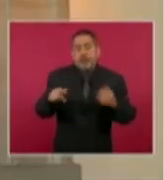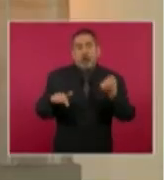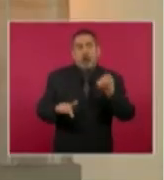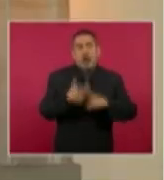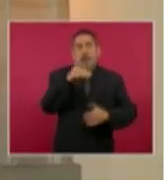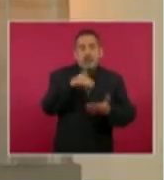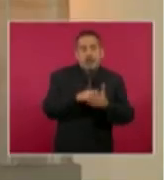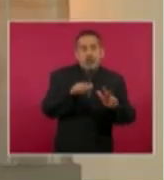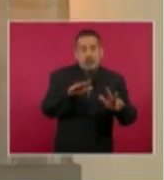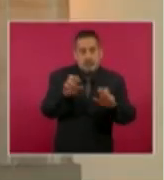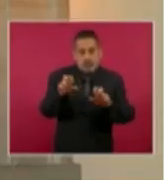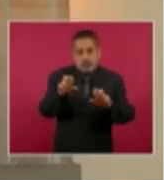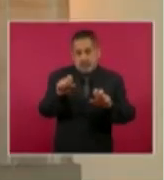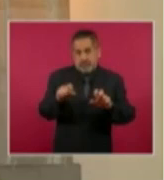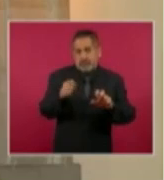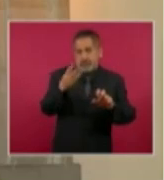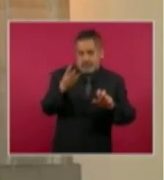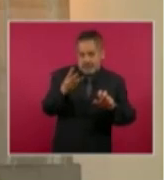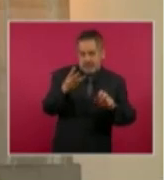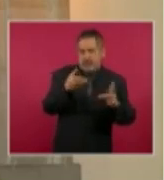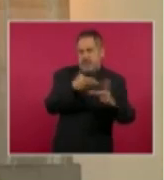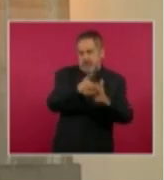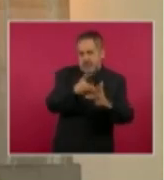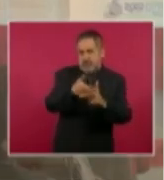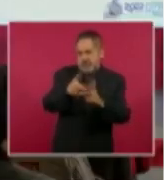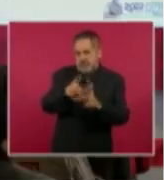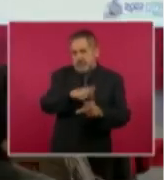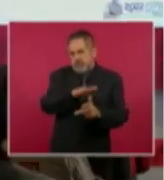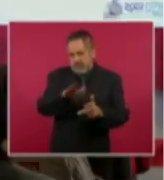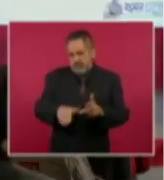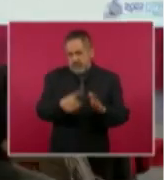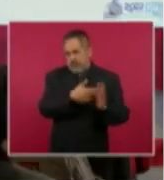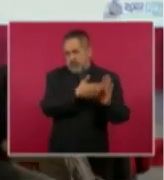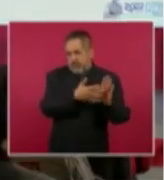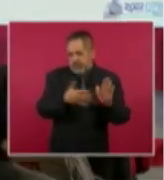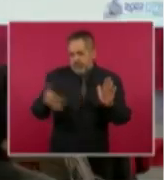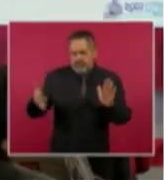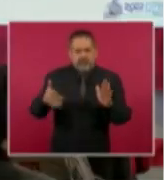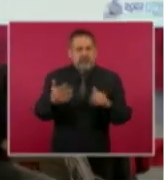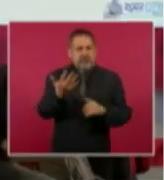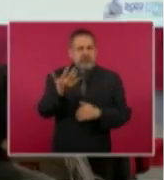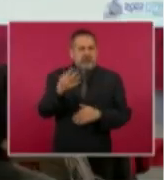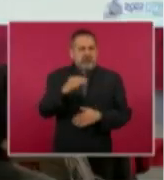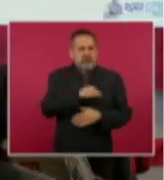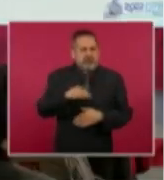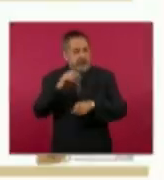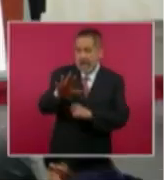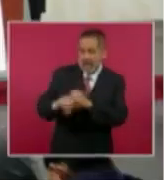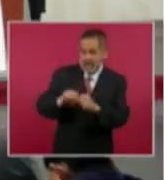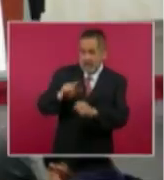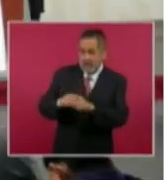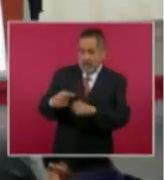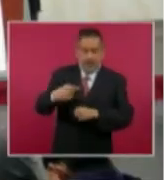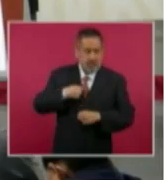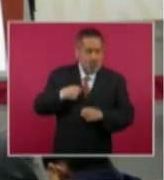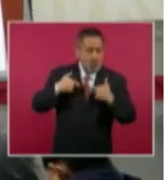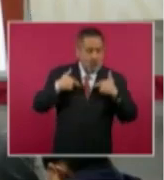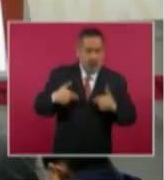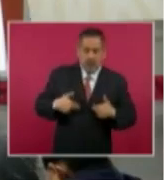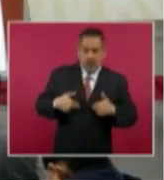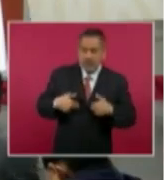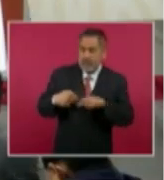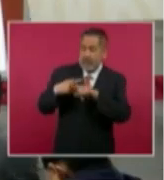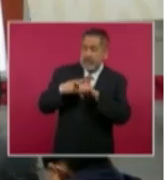en el público, ¿no? Que es, que al menos son, o se sabe que son periodistas, en cierto sentido. Bueno, y bueno. Hay